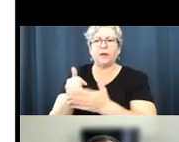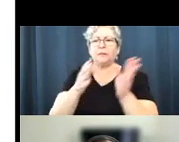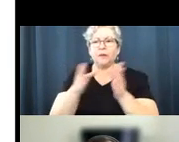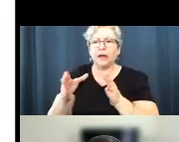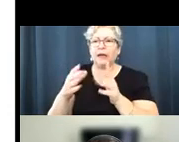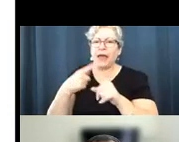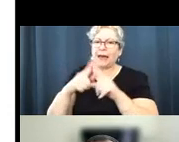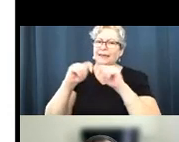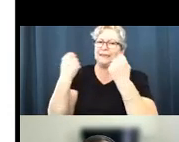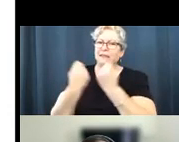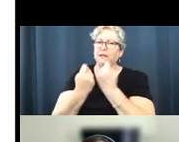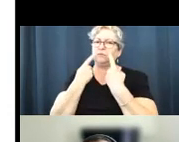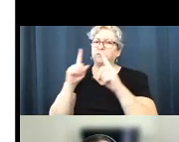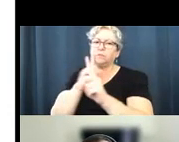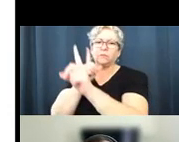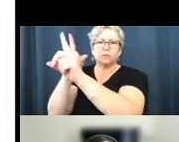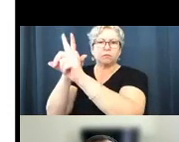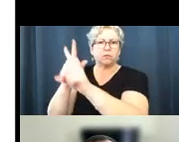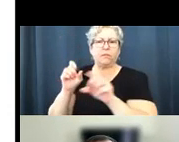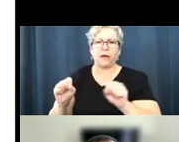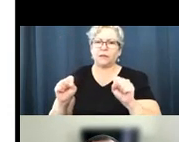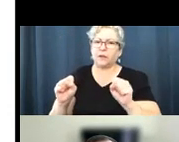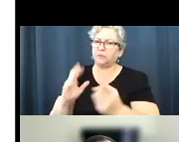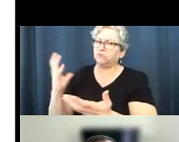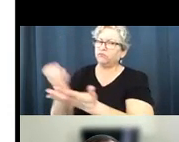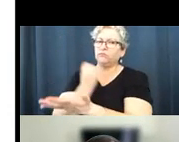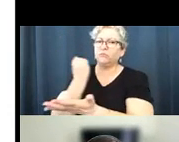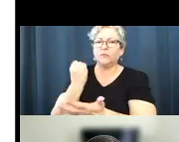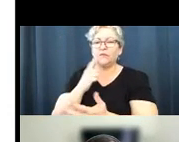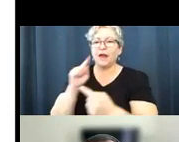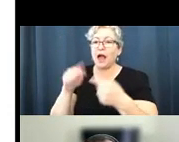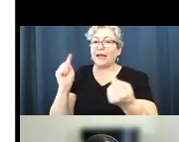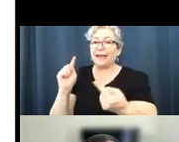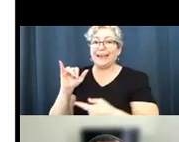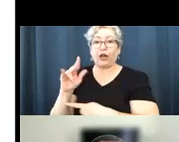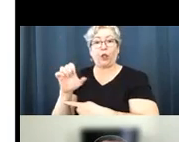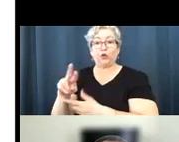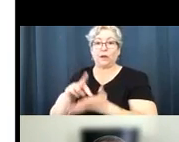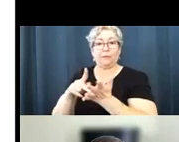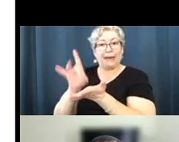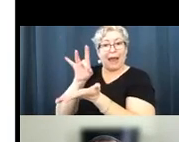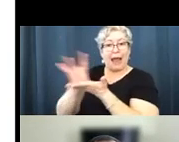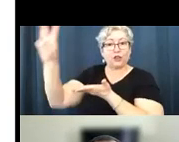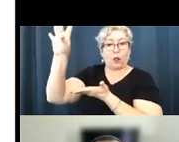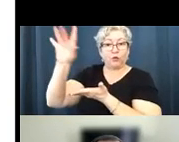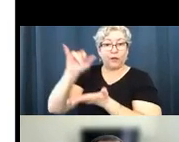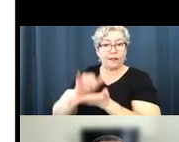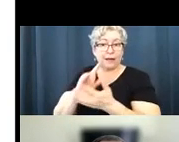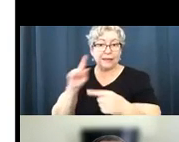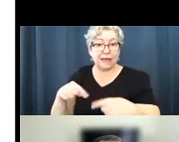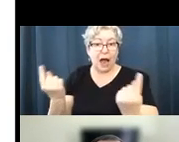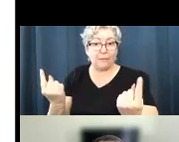incluidas y con valor y ayuda a los individuos y a los equipos a lograr el máximo. Y entonces lo opuesto es